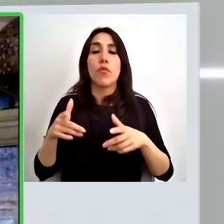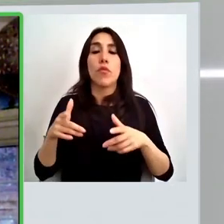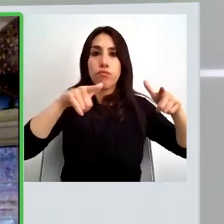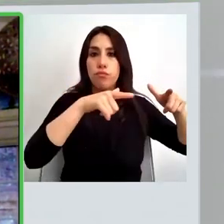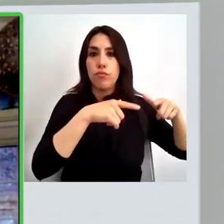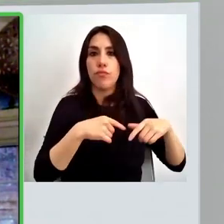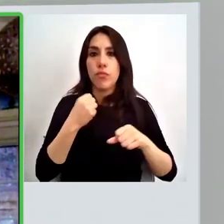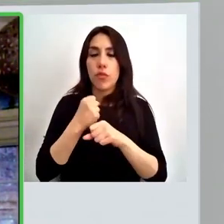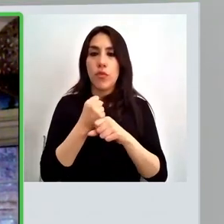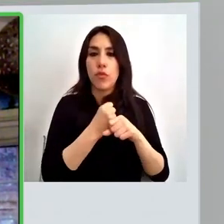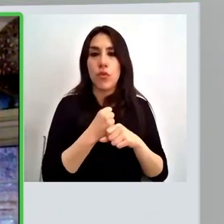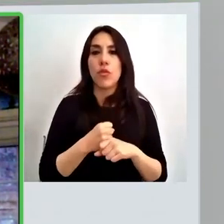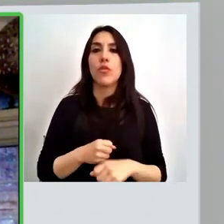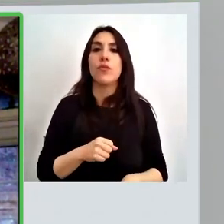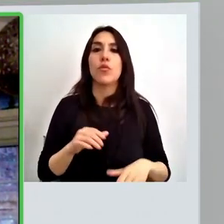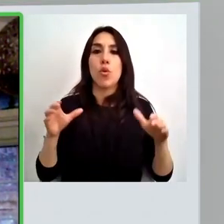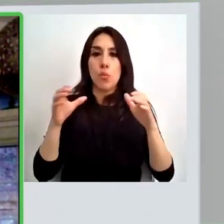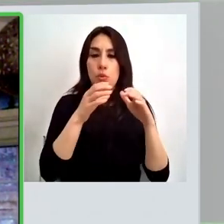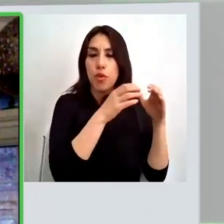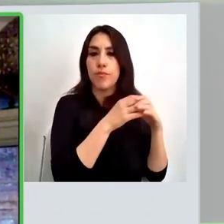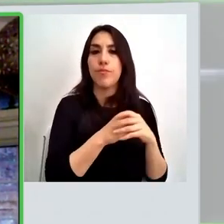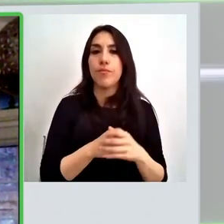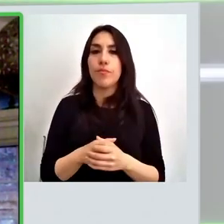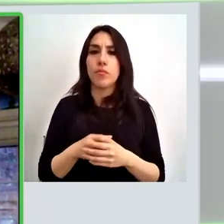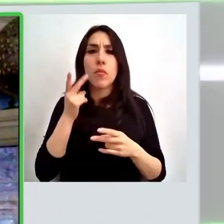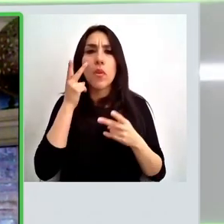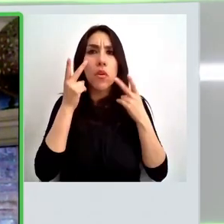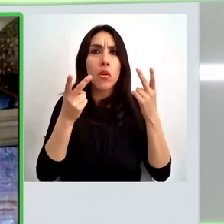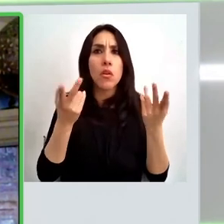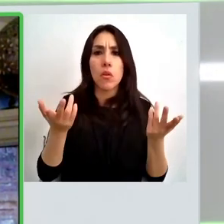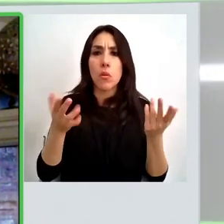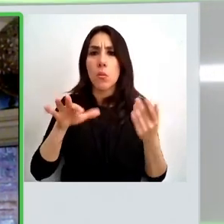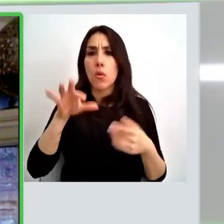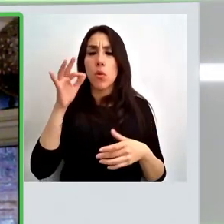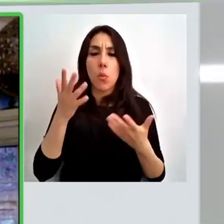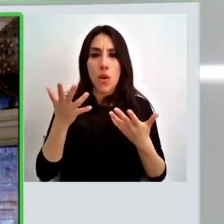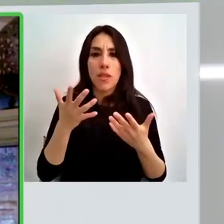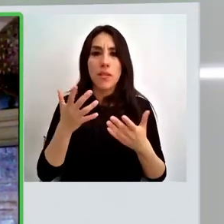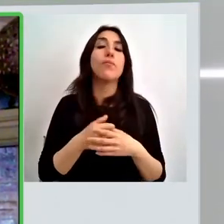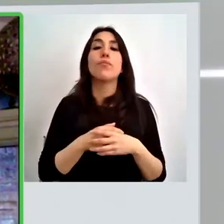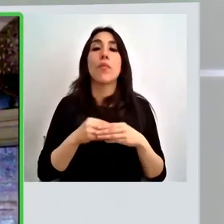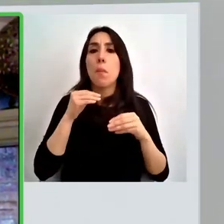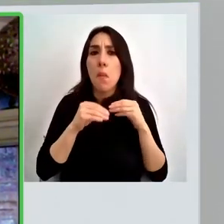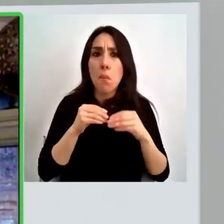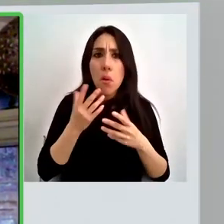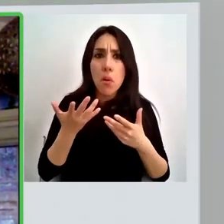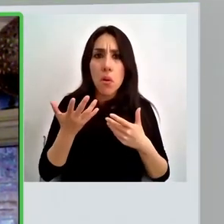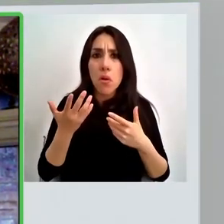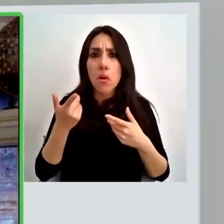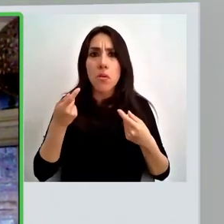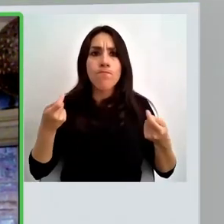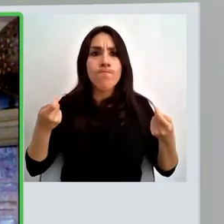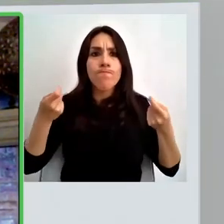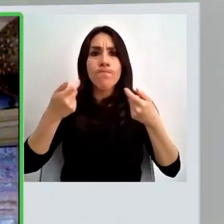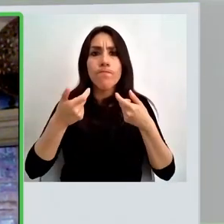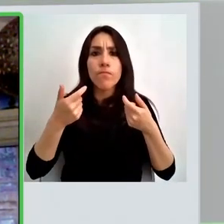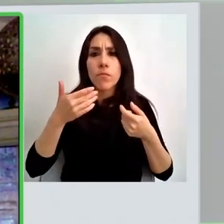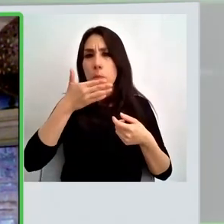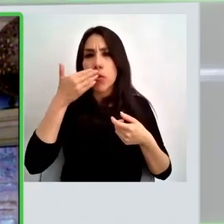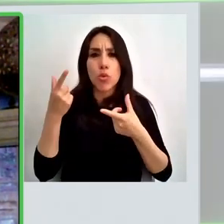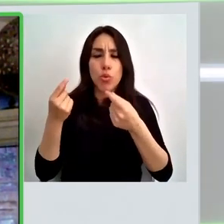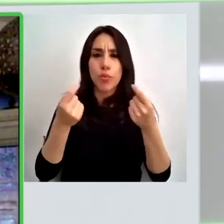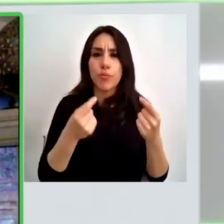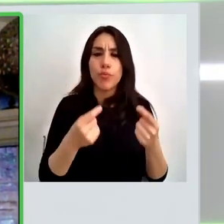para ver cuáles son los problemas y para invertir mejor en las soluciones y crear más acceso